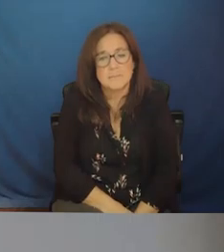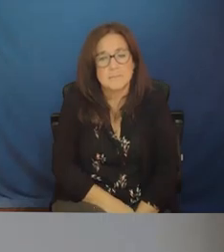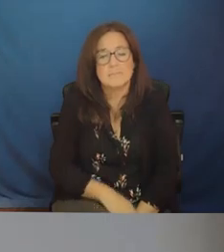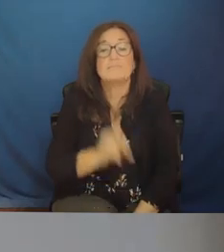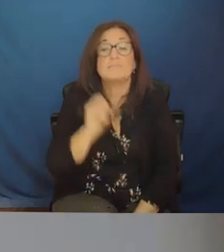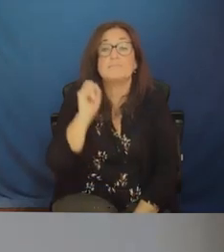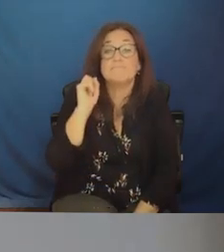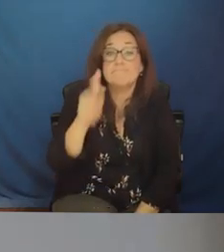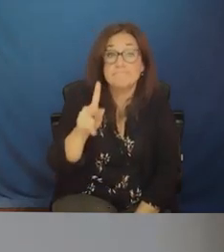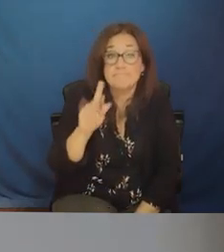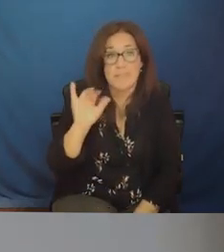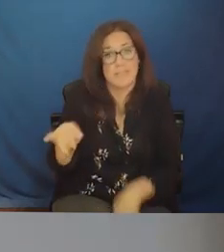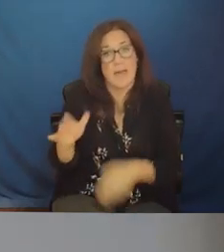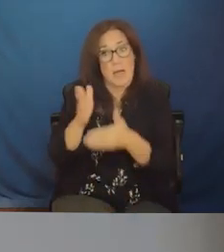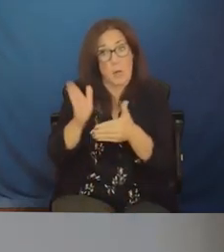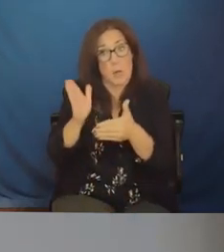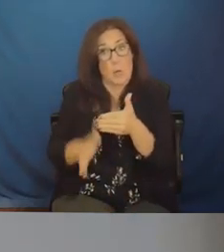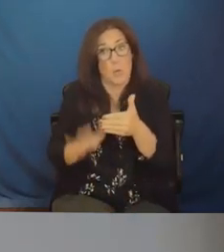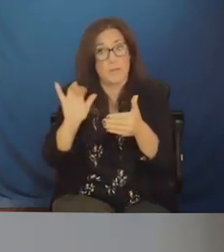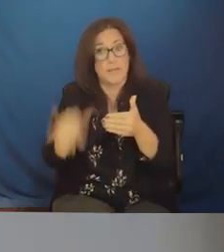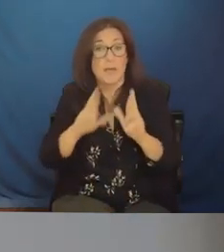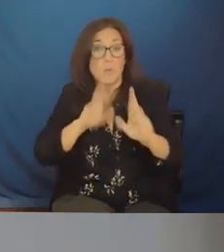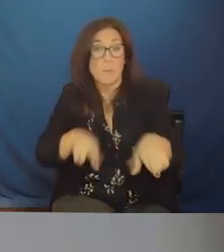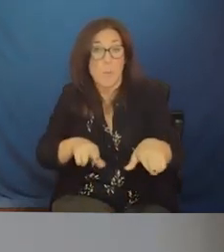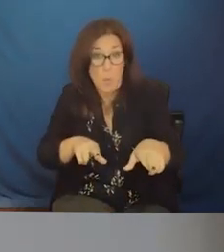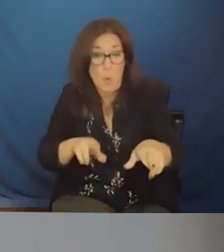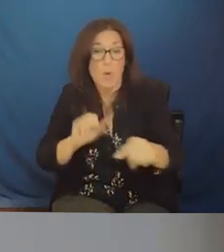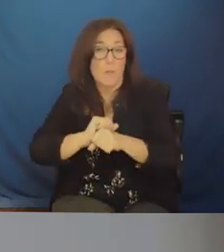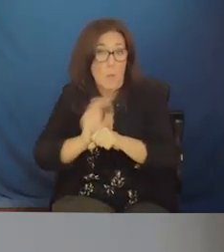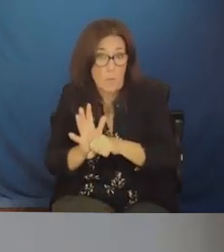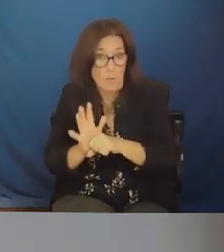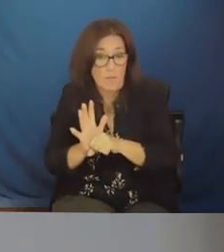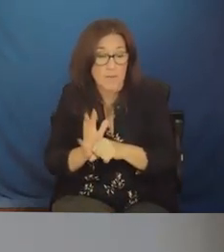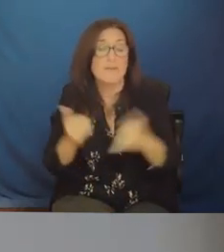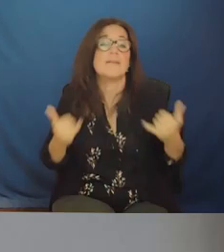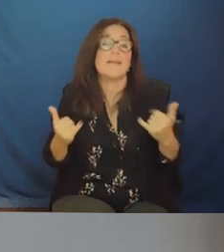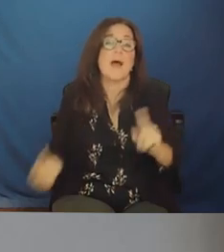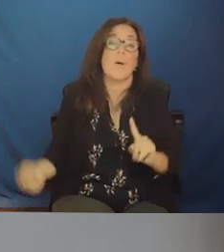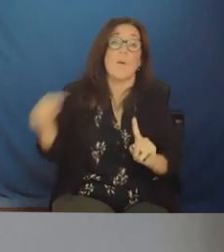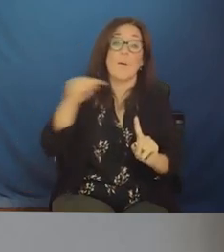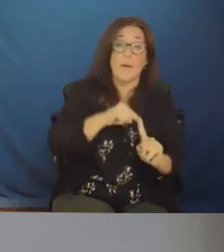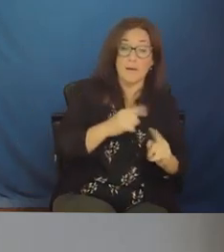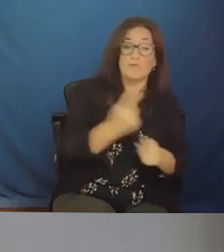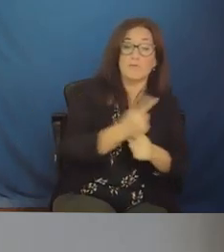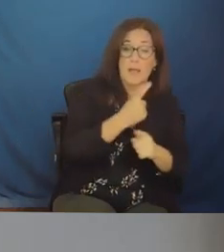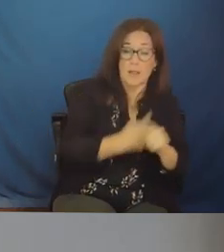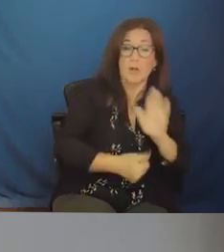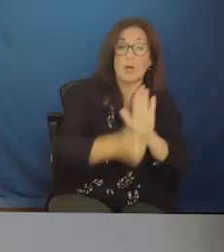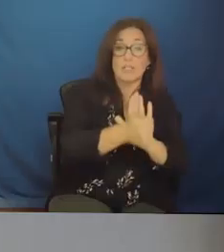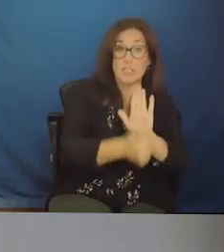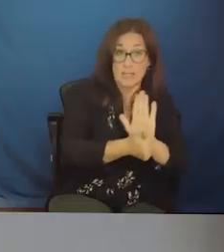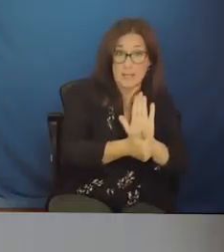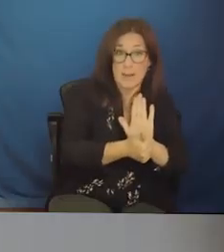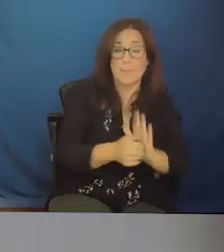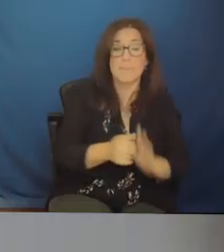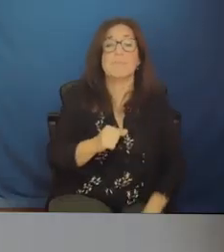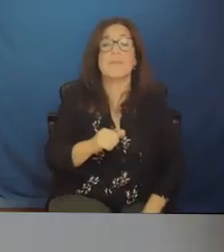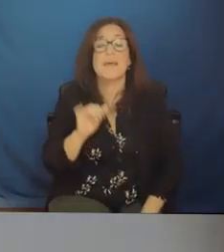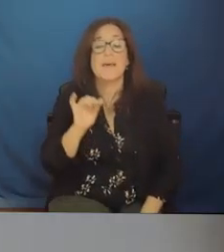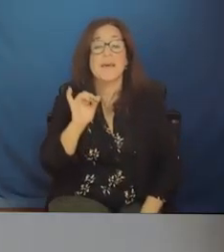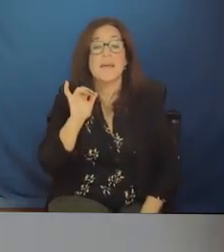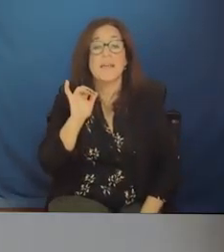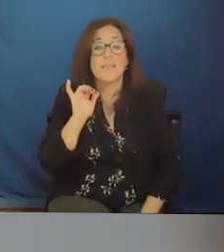ok pues ya hemos terminado con este informe ahora vamos a pasar al siguiente artículo del orden